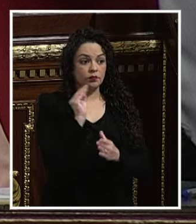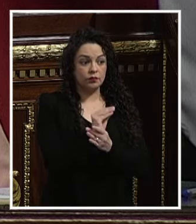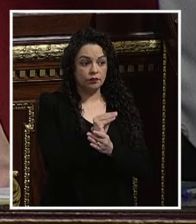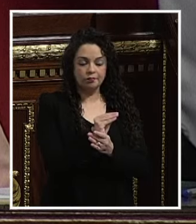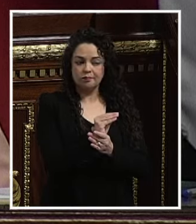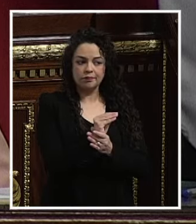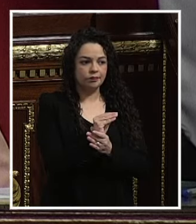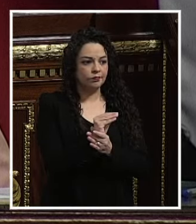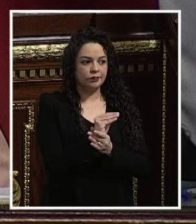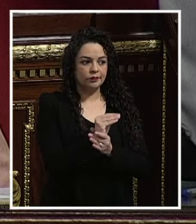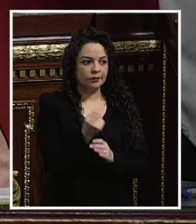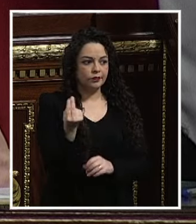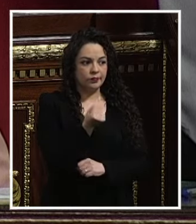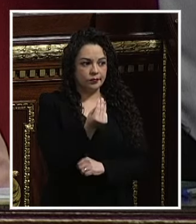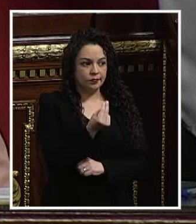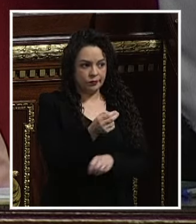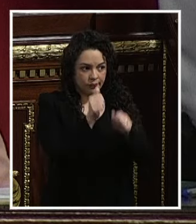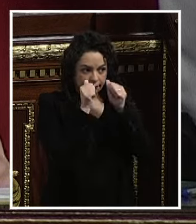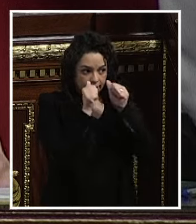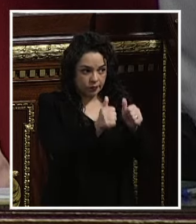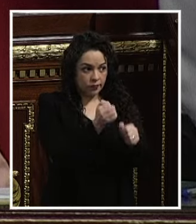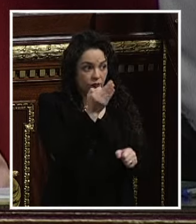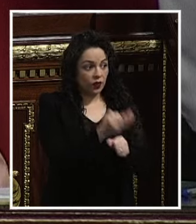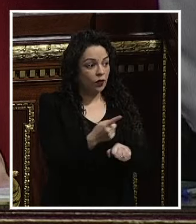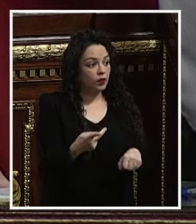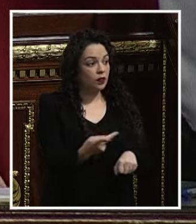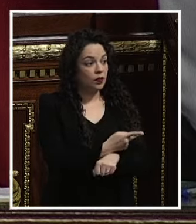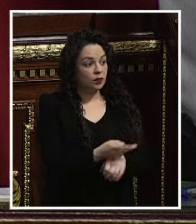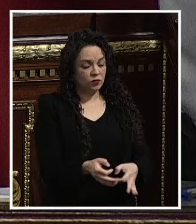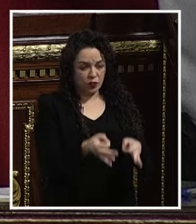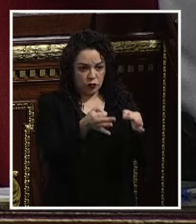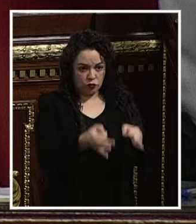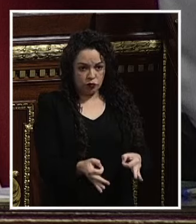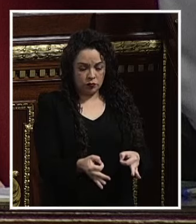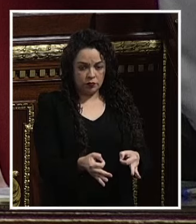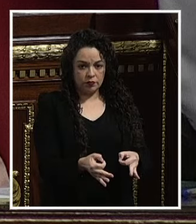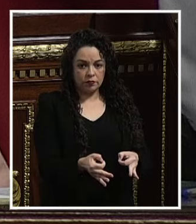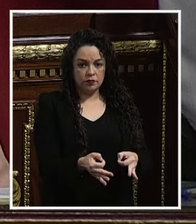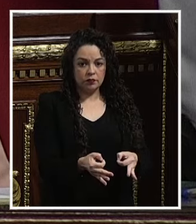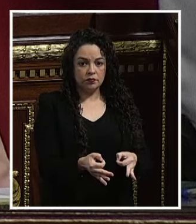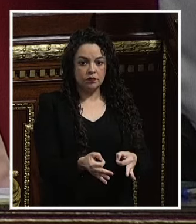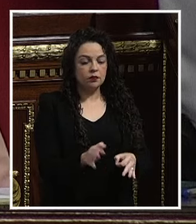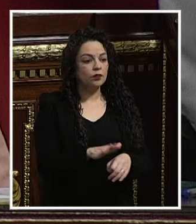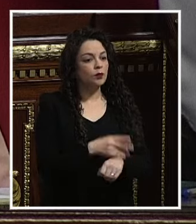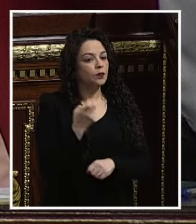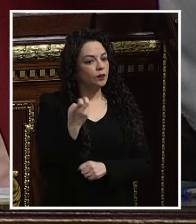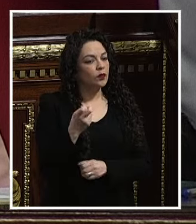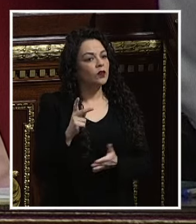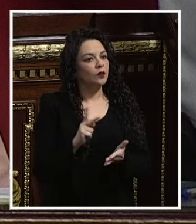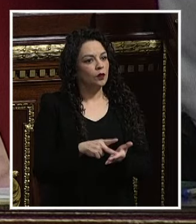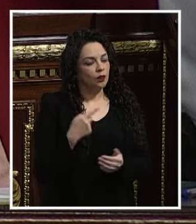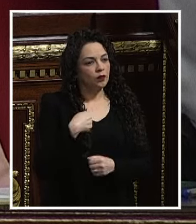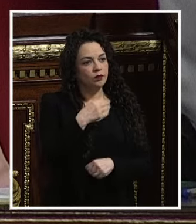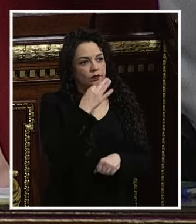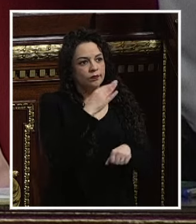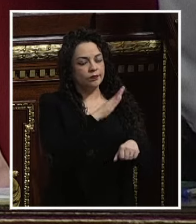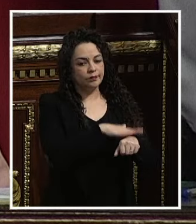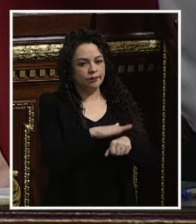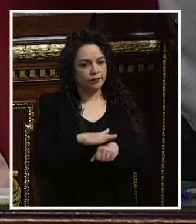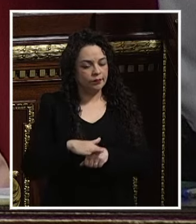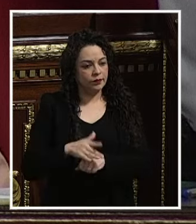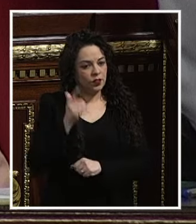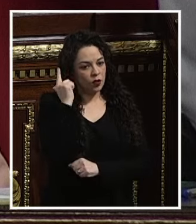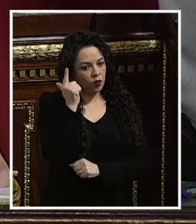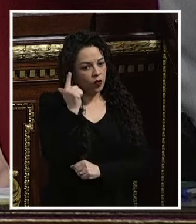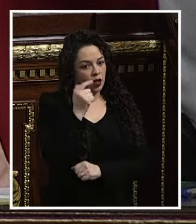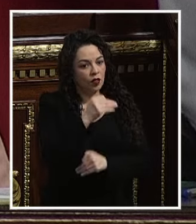la realidad impone. Por ello, hago votos para que todas y todos sepamos estar